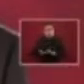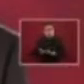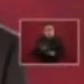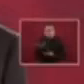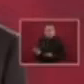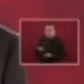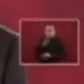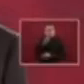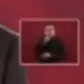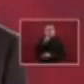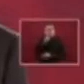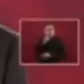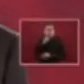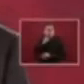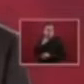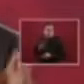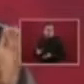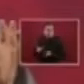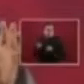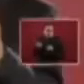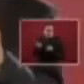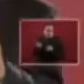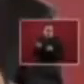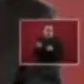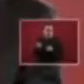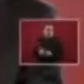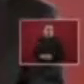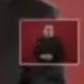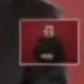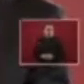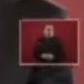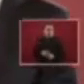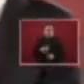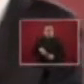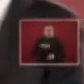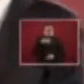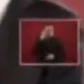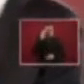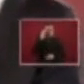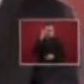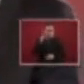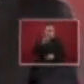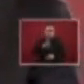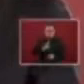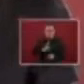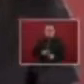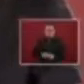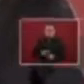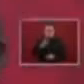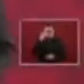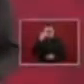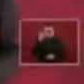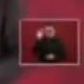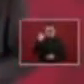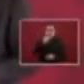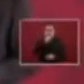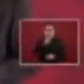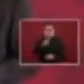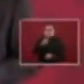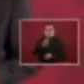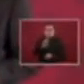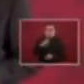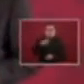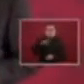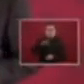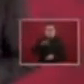tiene indicadores más altos. Solo podíamos ir mejorando, quieres decir. Digamos que no ya se está podía más difícil romper nuestro propio récord.